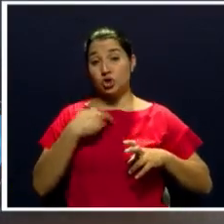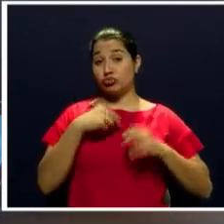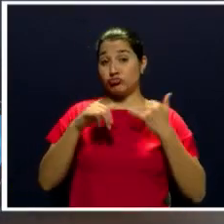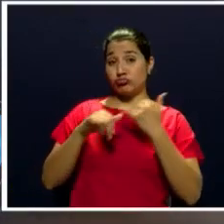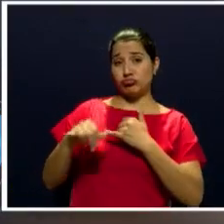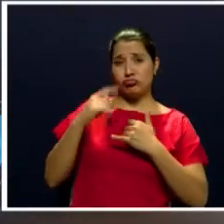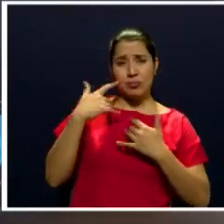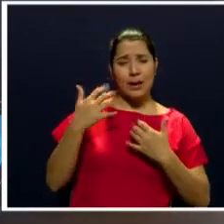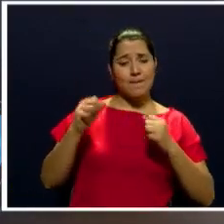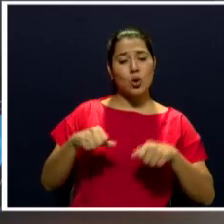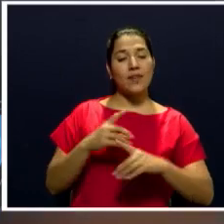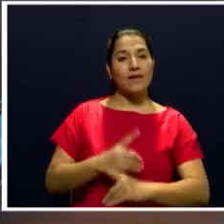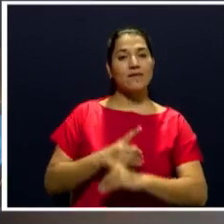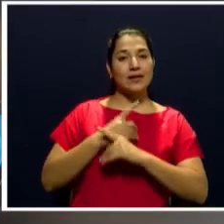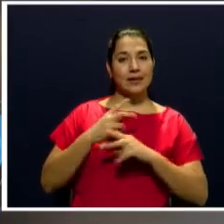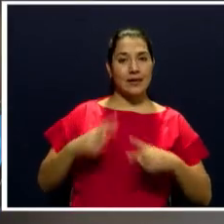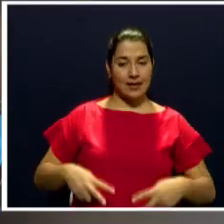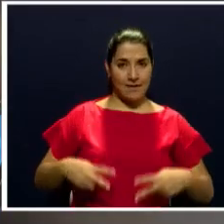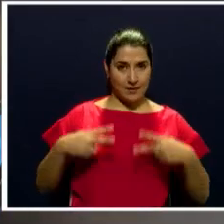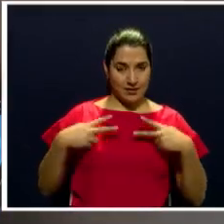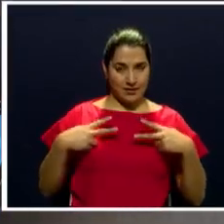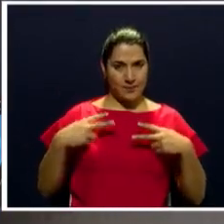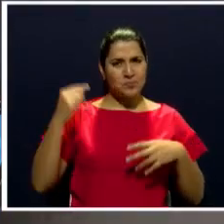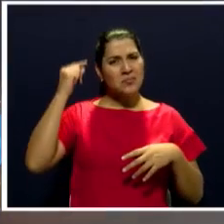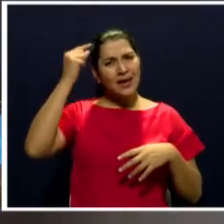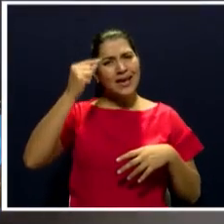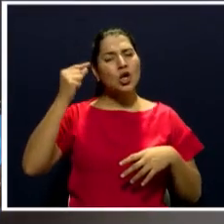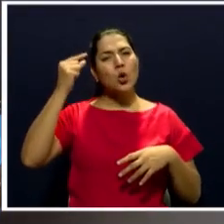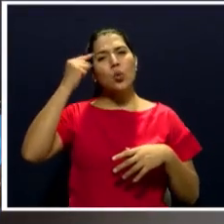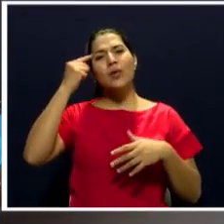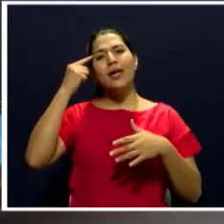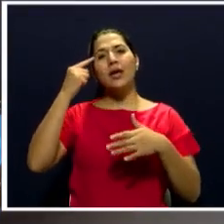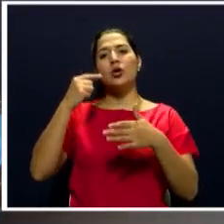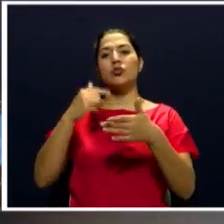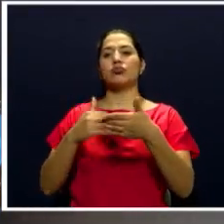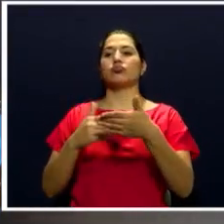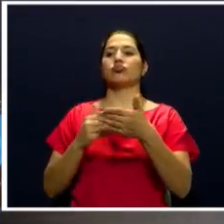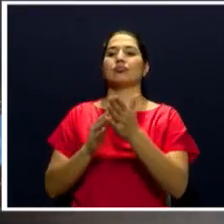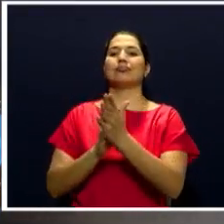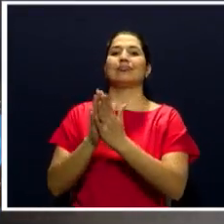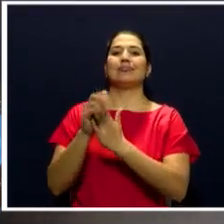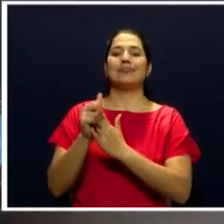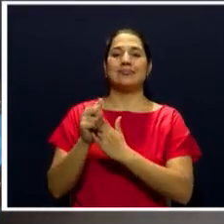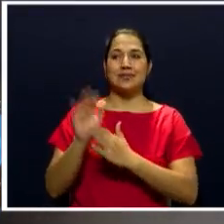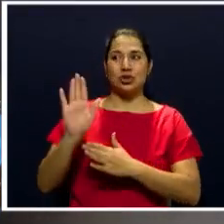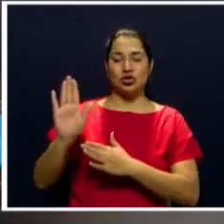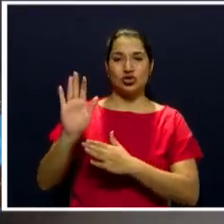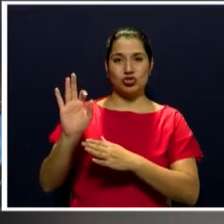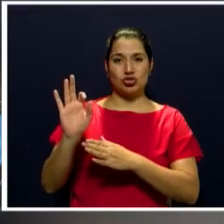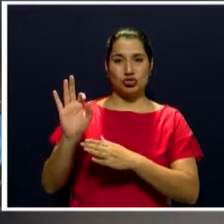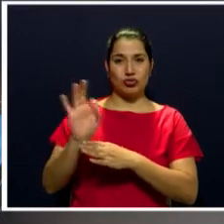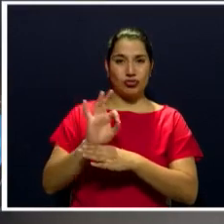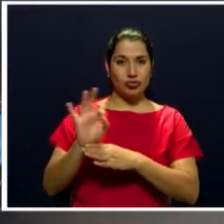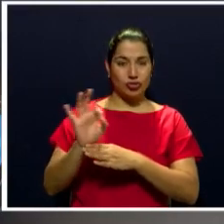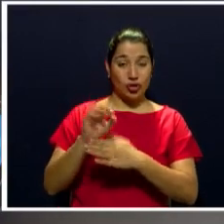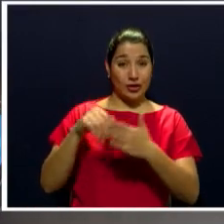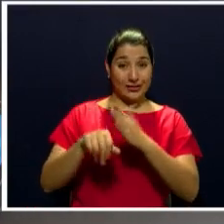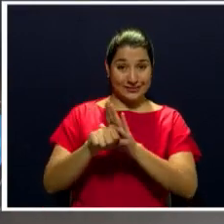había sobrepasado en las funciones de la Asamblea Legislativa. Esta